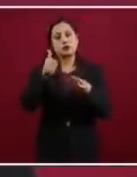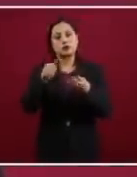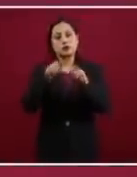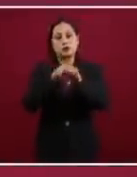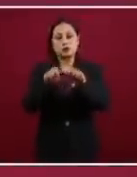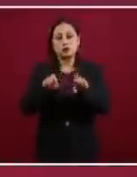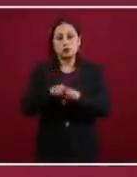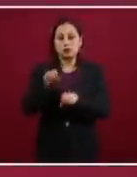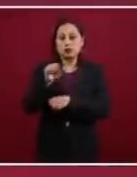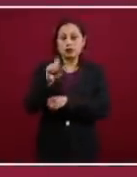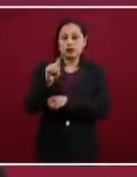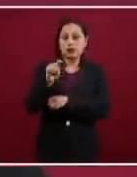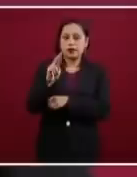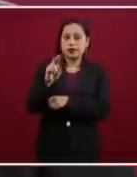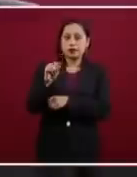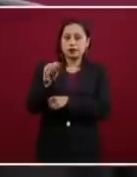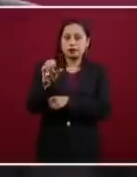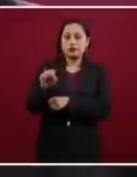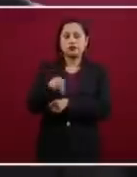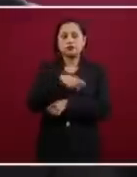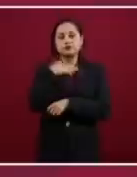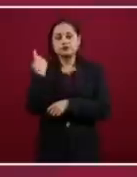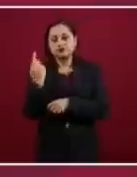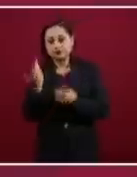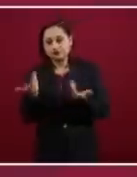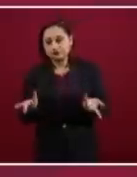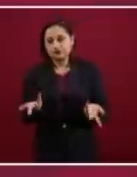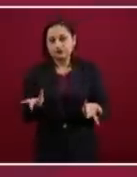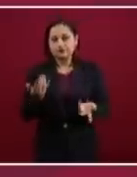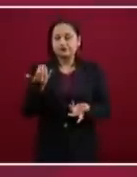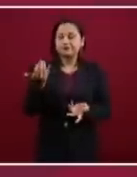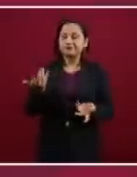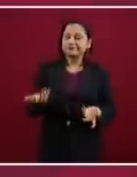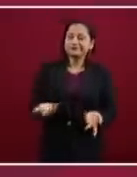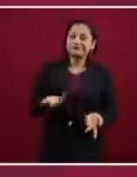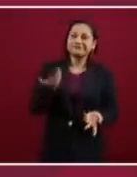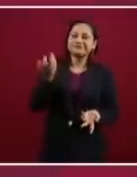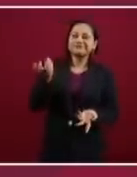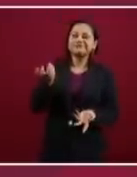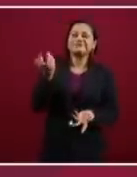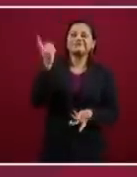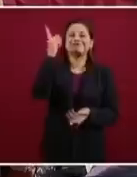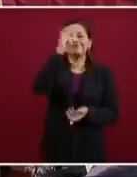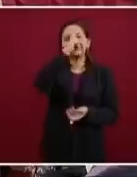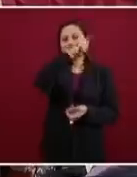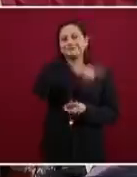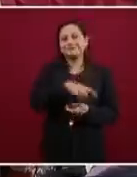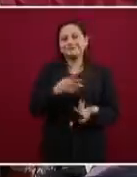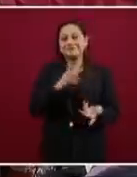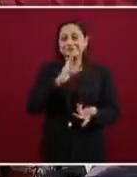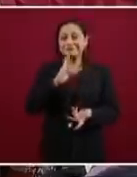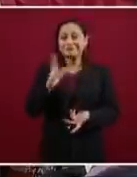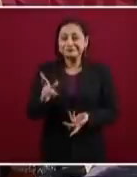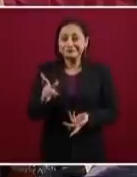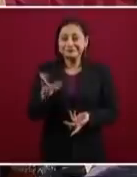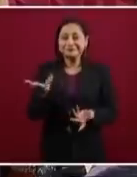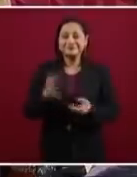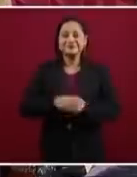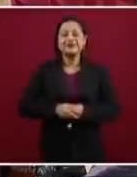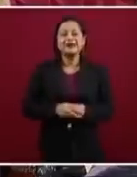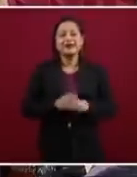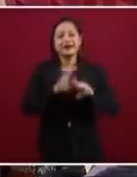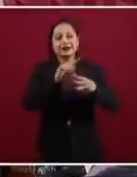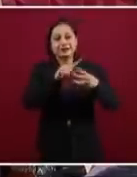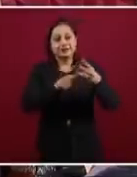nacionales eso es lo más desde este complicado de contestar presidente mi